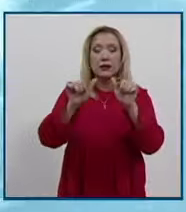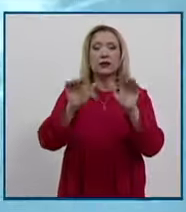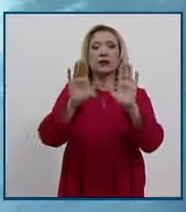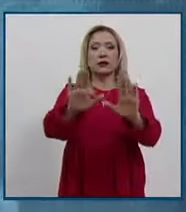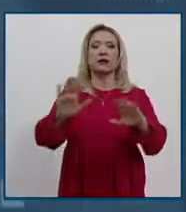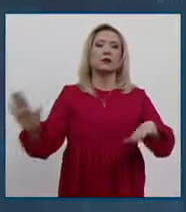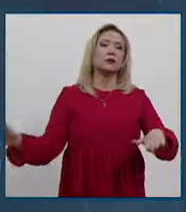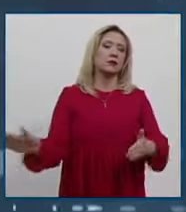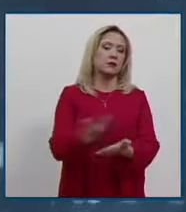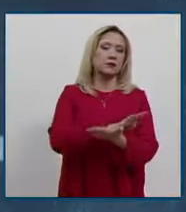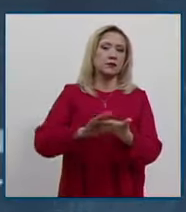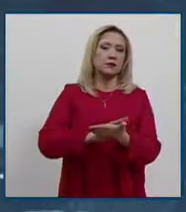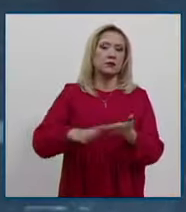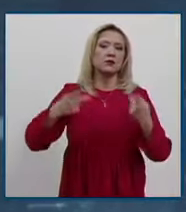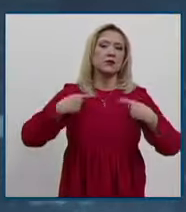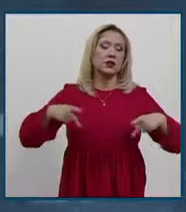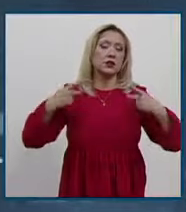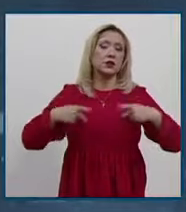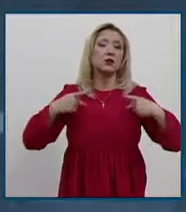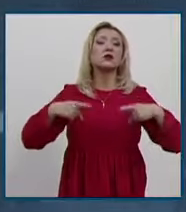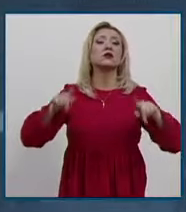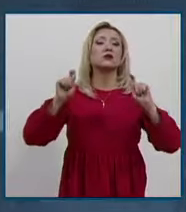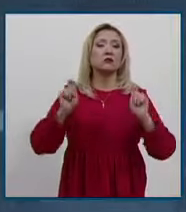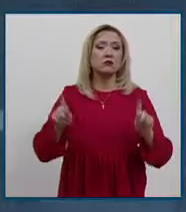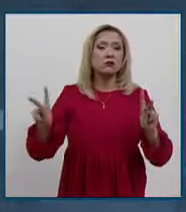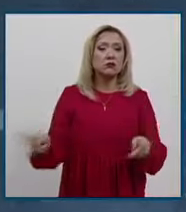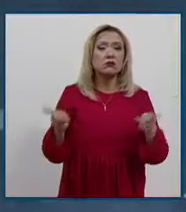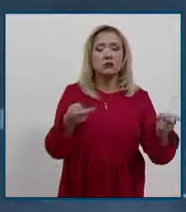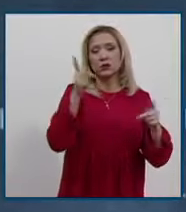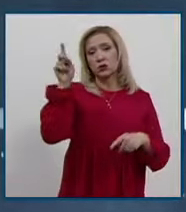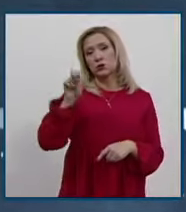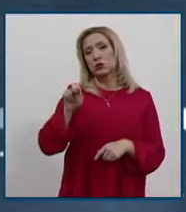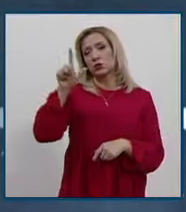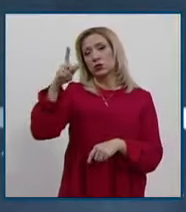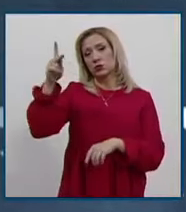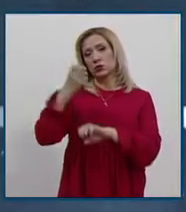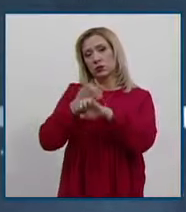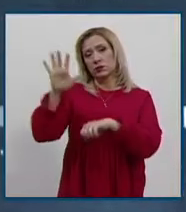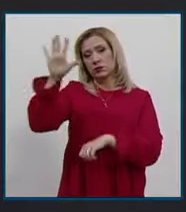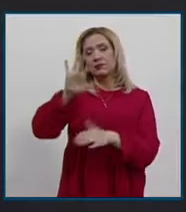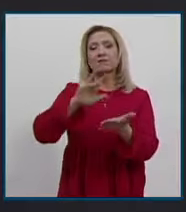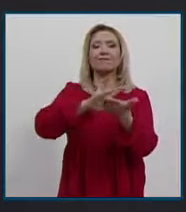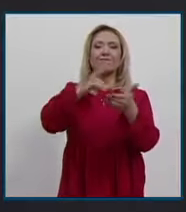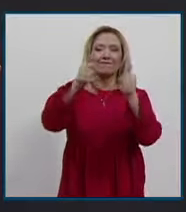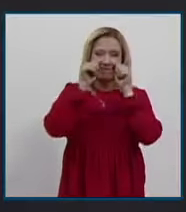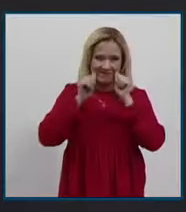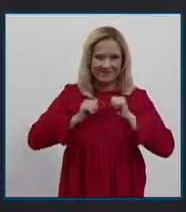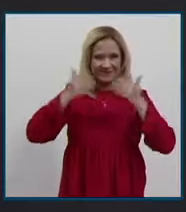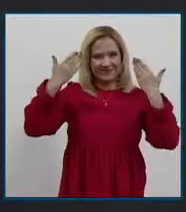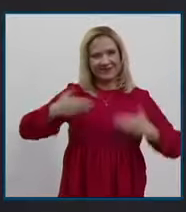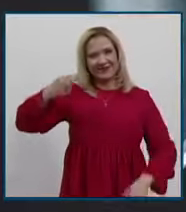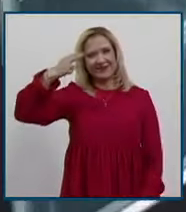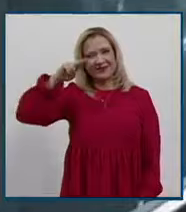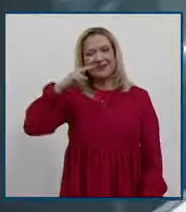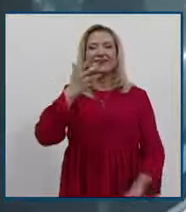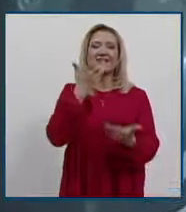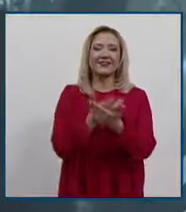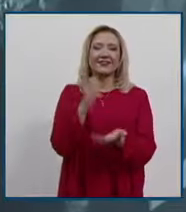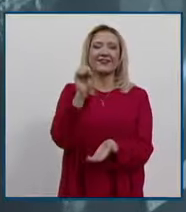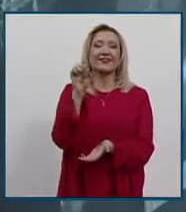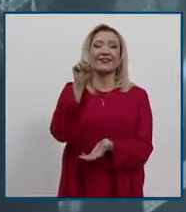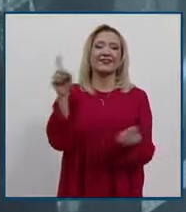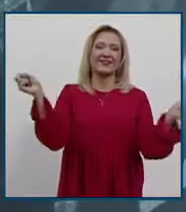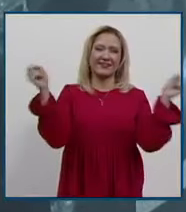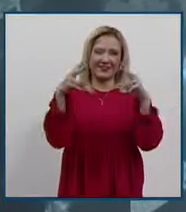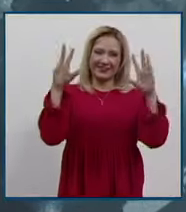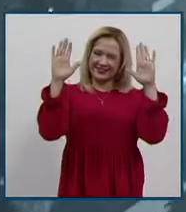erradicar la trata de personas del Estado de Nuevo León gracias por su atención que tenga un excelente fin de semana